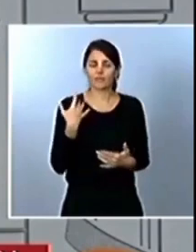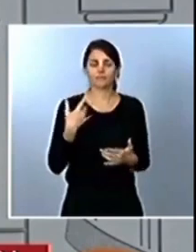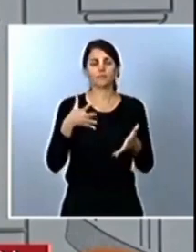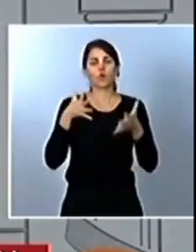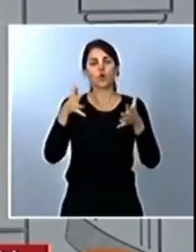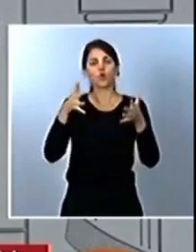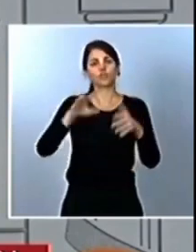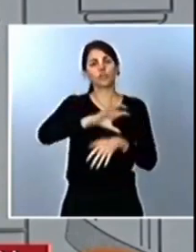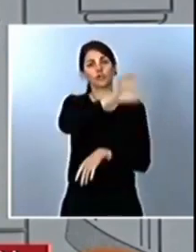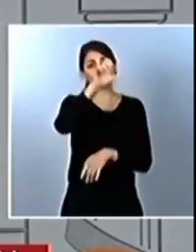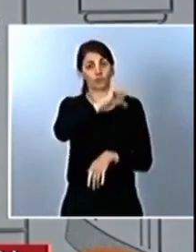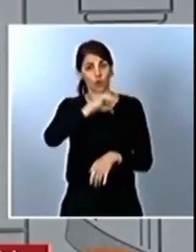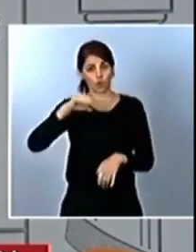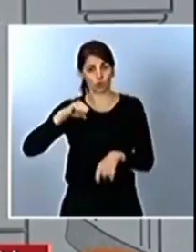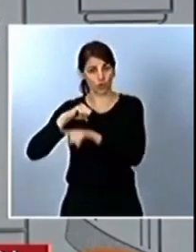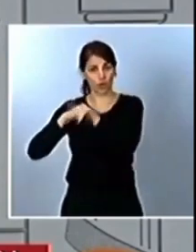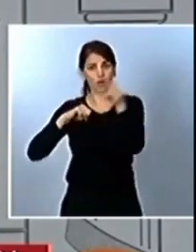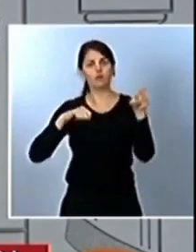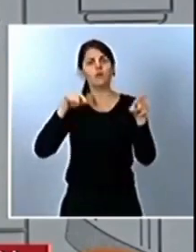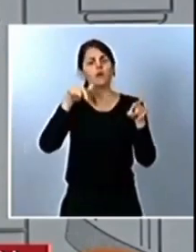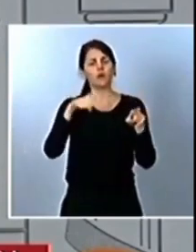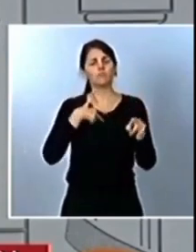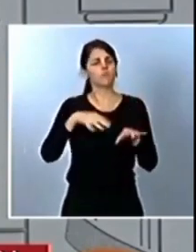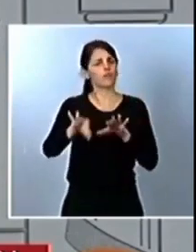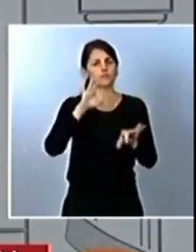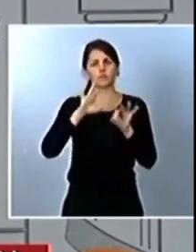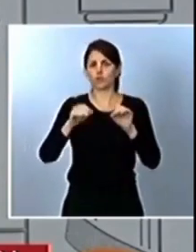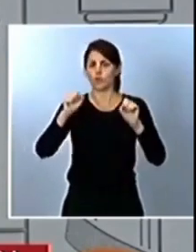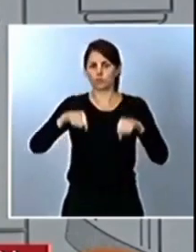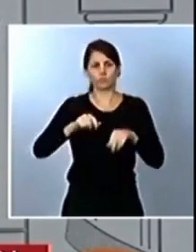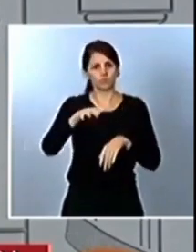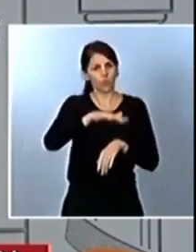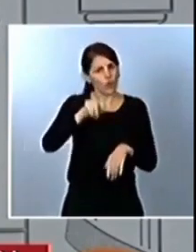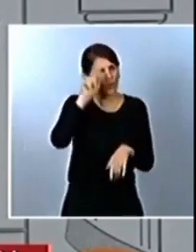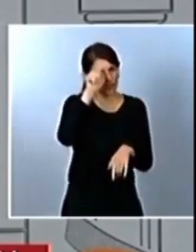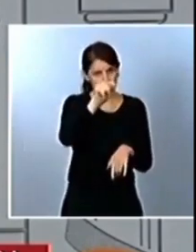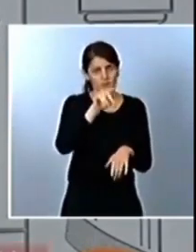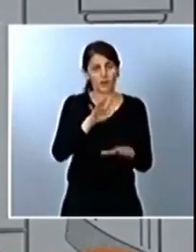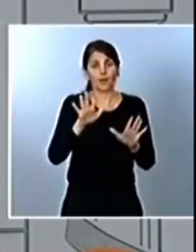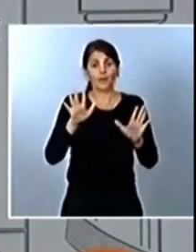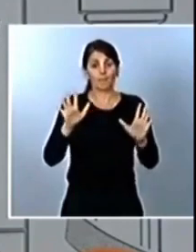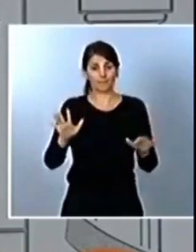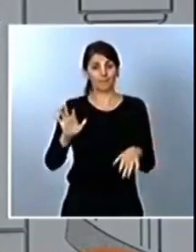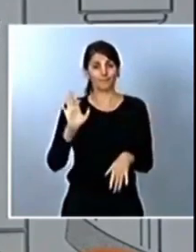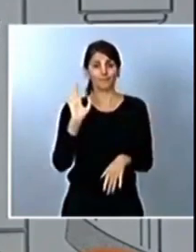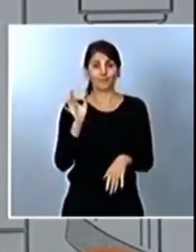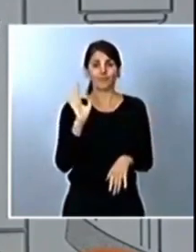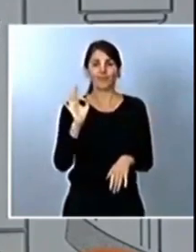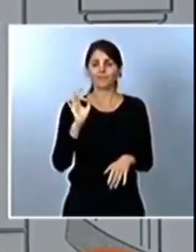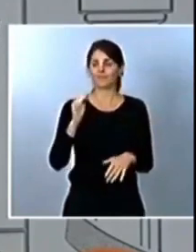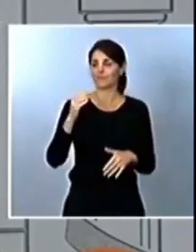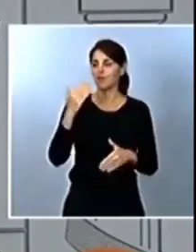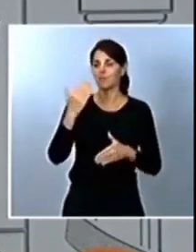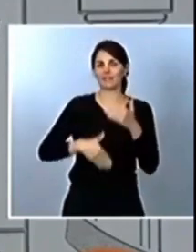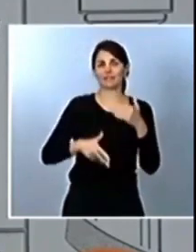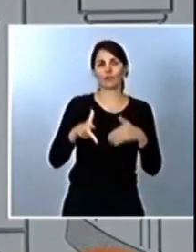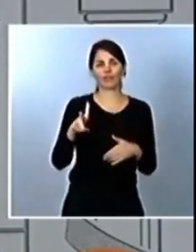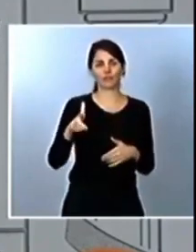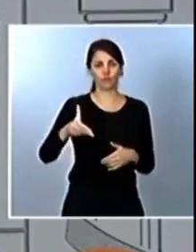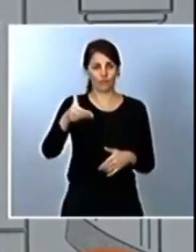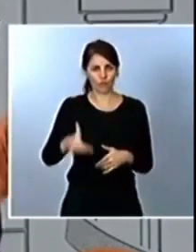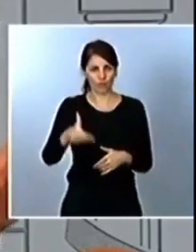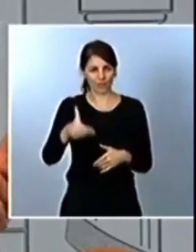se tomen este tipo de decisiones, pero la limitación a derechos fundamentales que afecta al conjunto del territorio, salvo casos